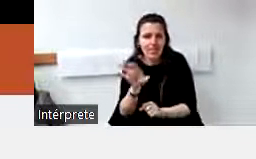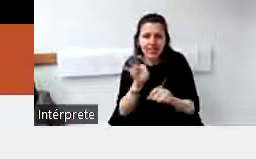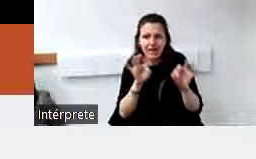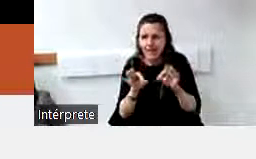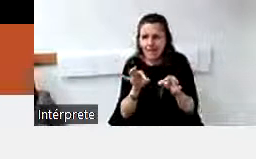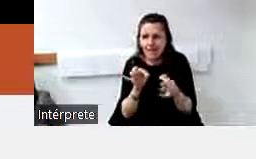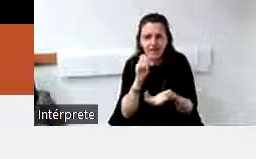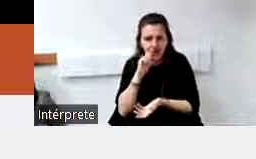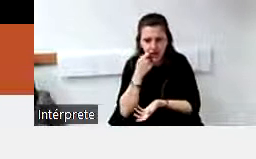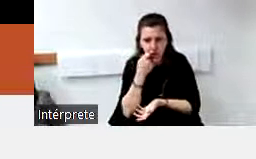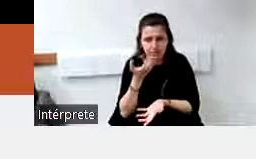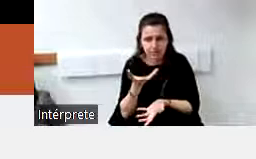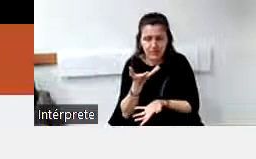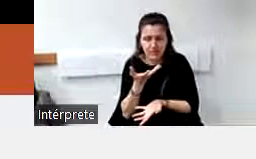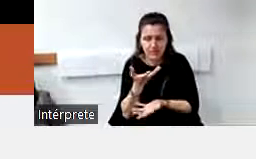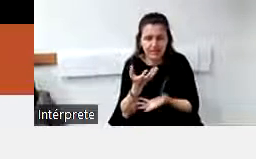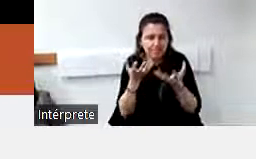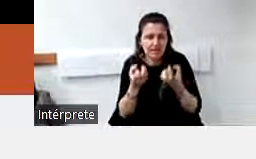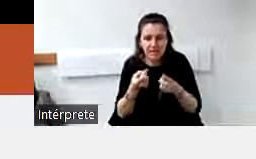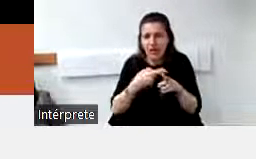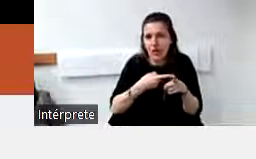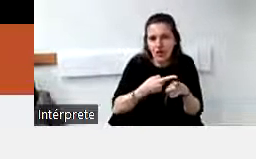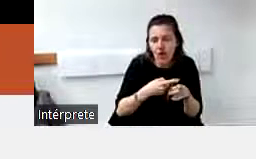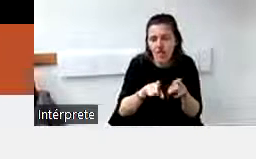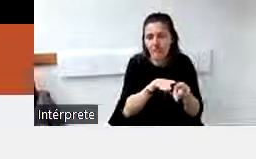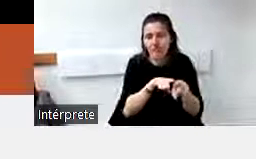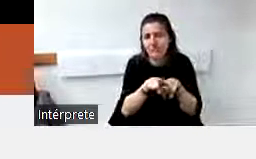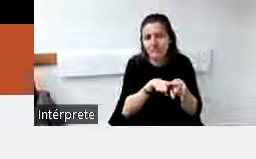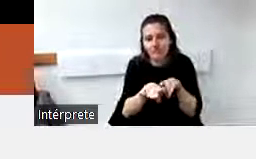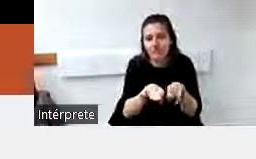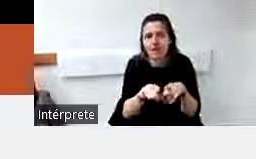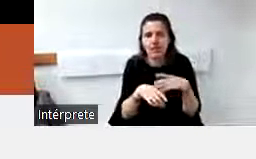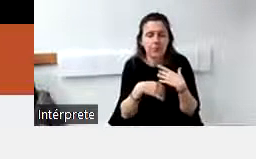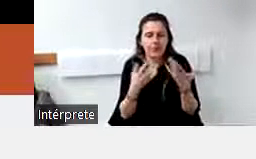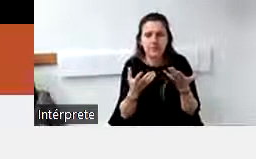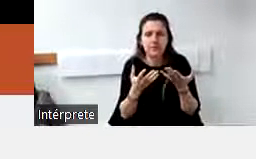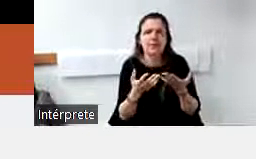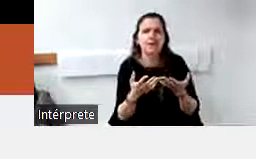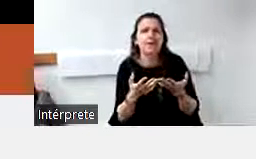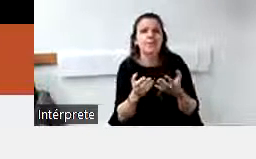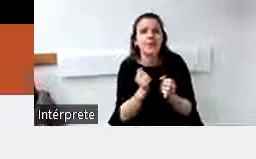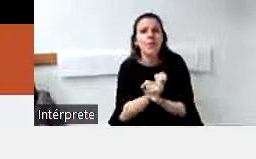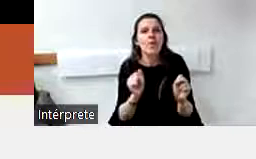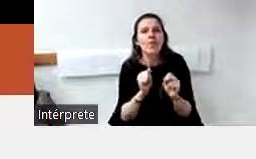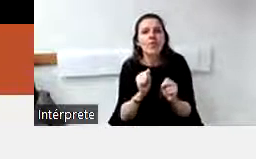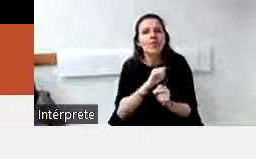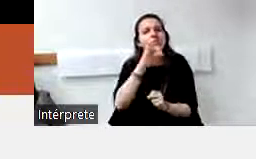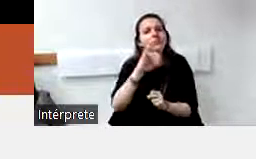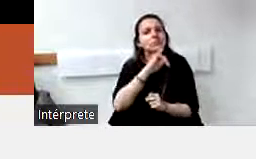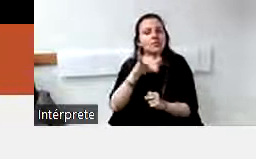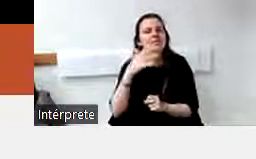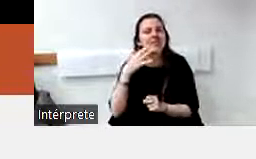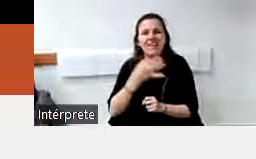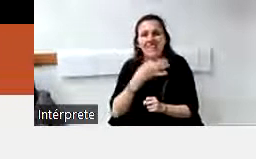Hablar de los encuentros amorosos, hablar con información accesible y verdadera,